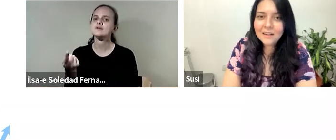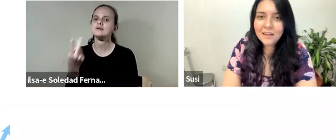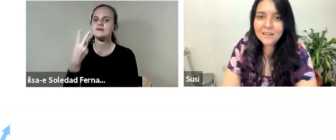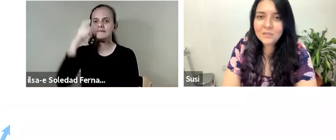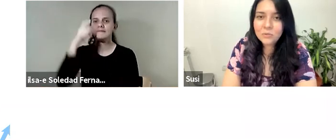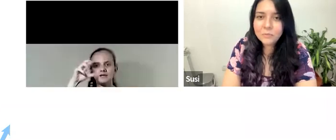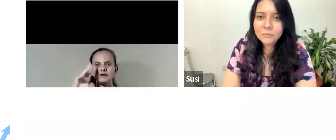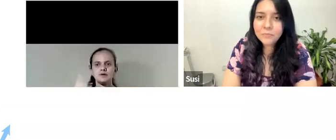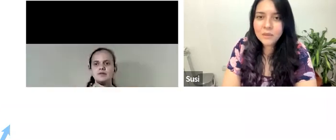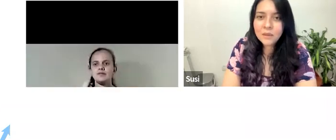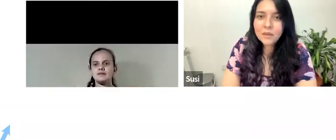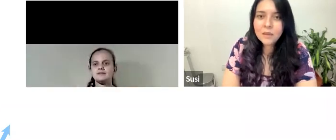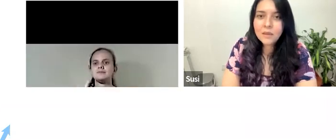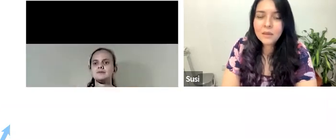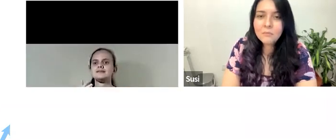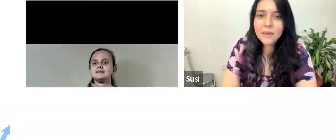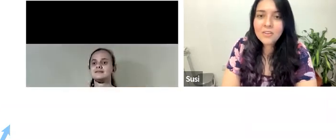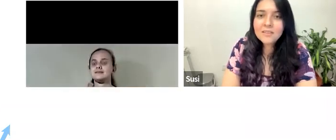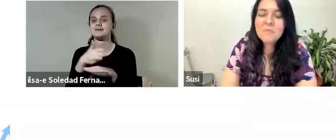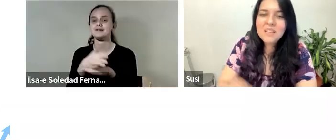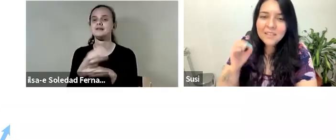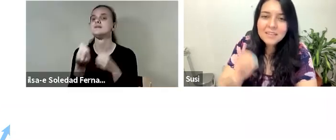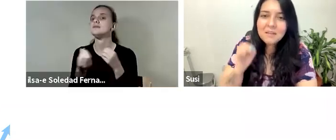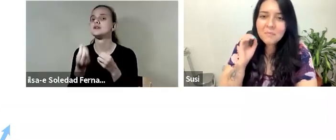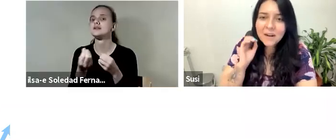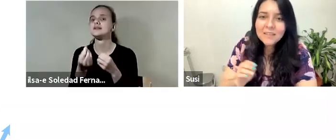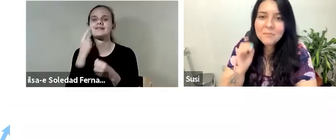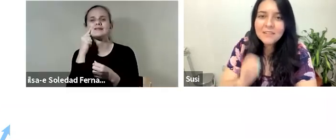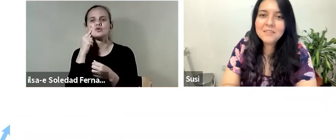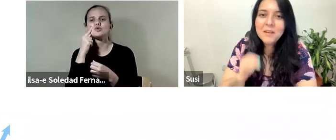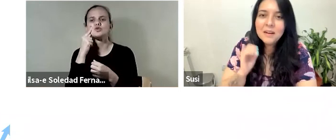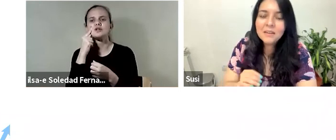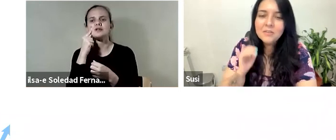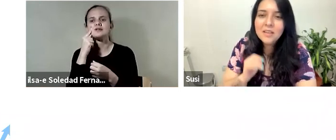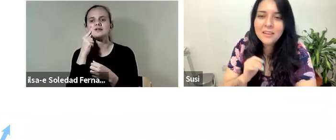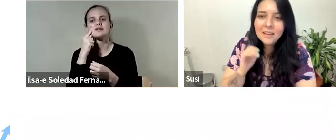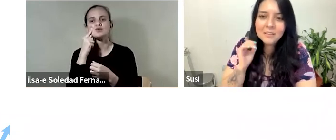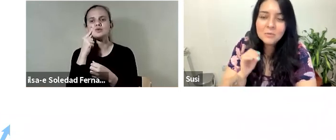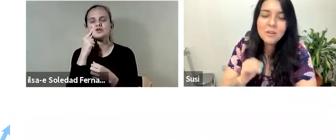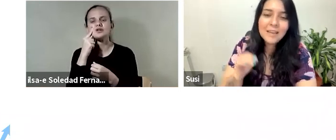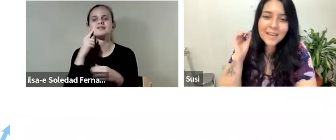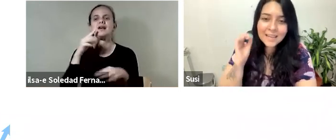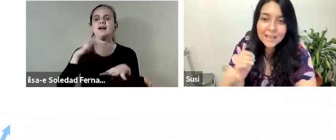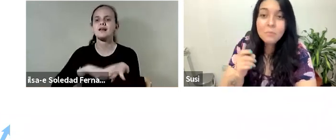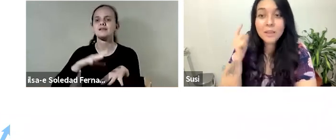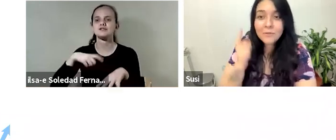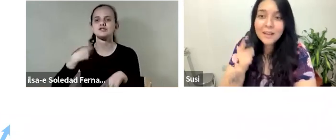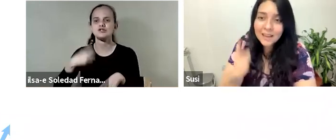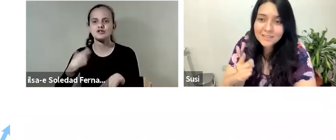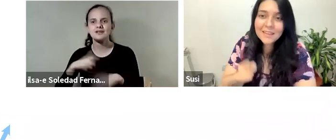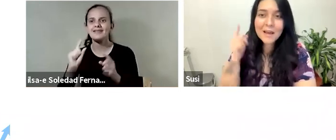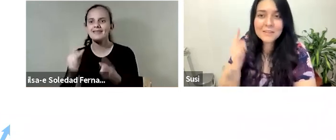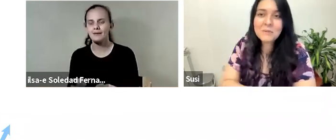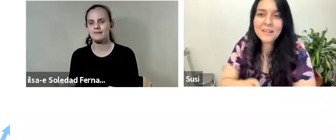en el canal de YouTube. Vero dice, me interesa para hacer más accesibles las redes sociales de las instituciones. Genial, porque hay